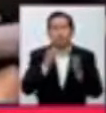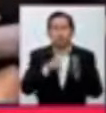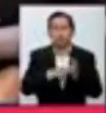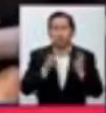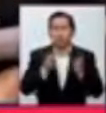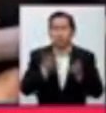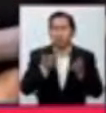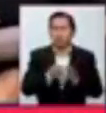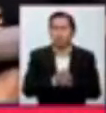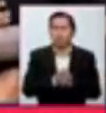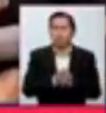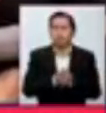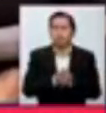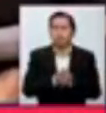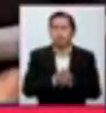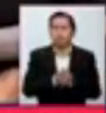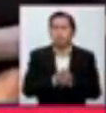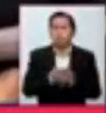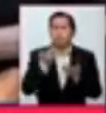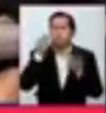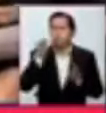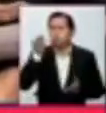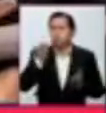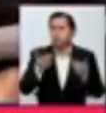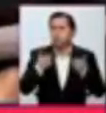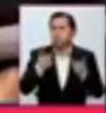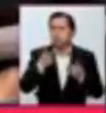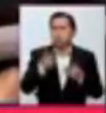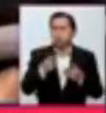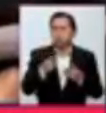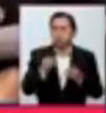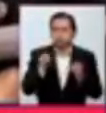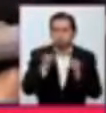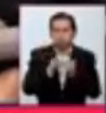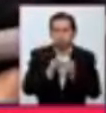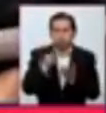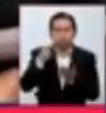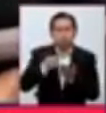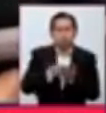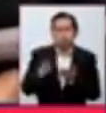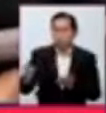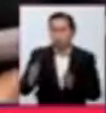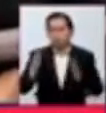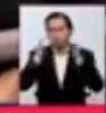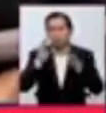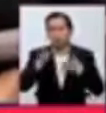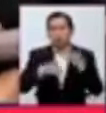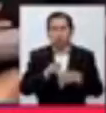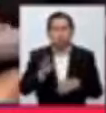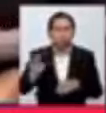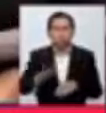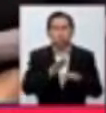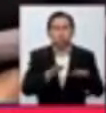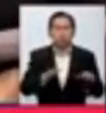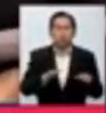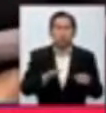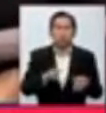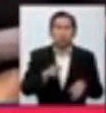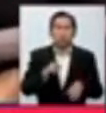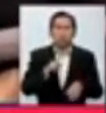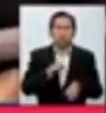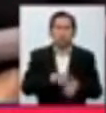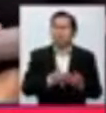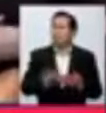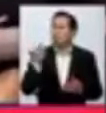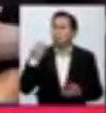este tema. Yo no sé si se tiene un registro, o si se hace un seguimiento de todos estos niños durante todo este